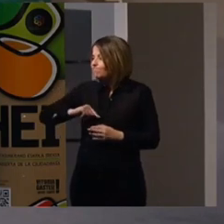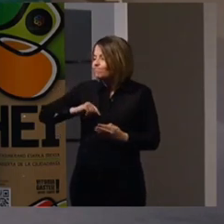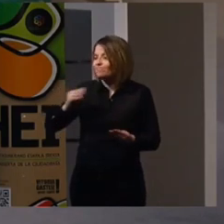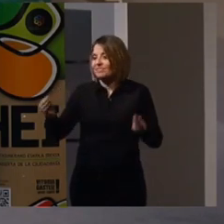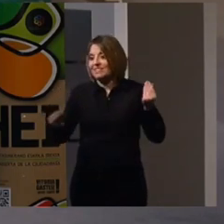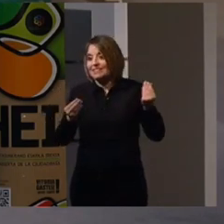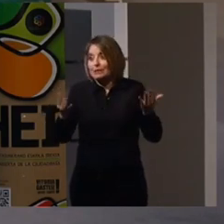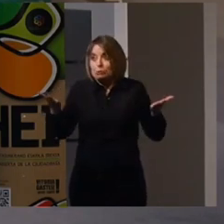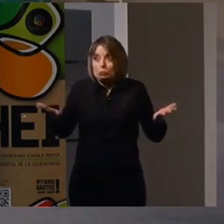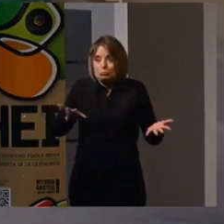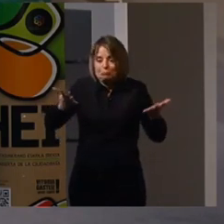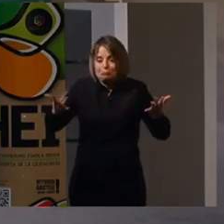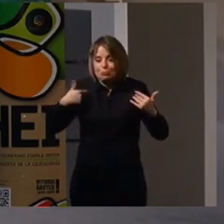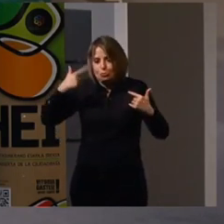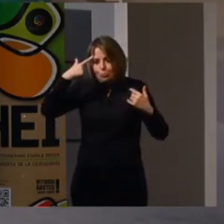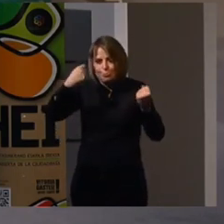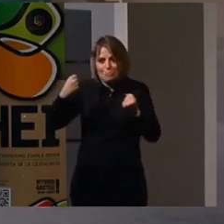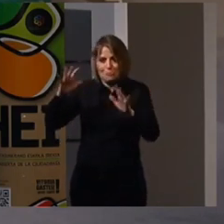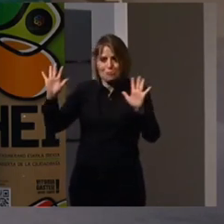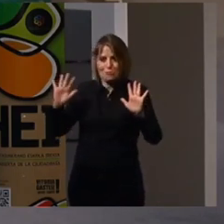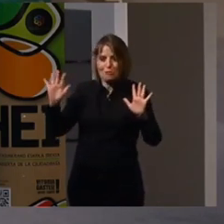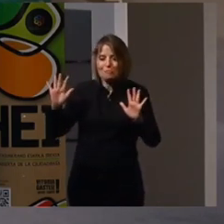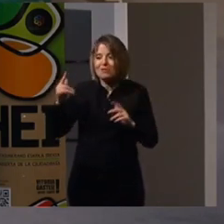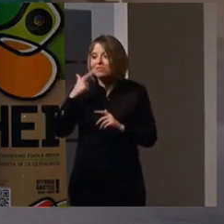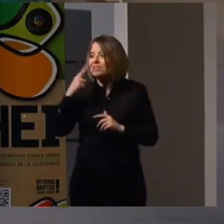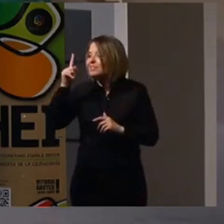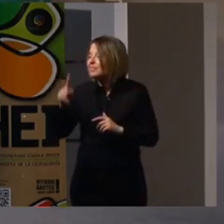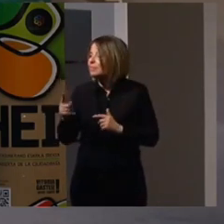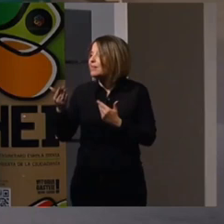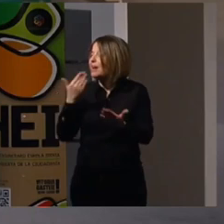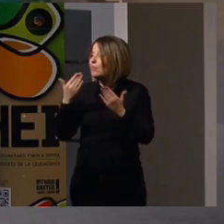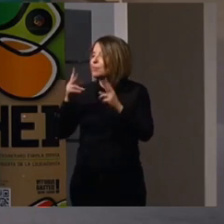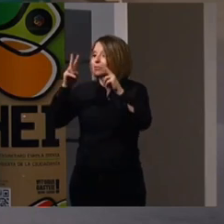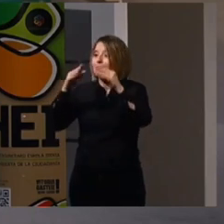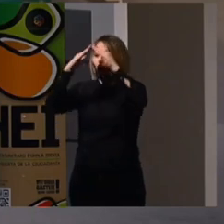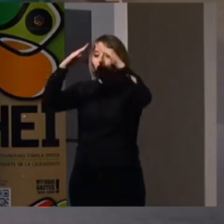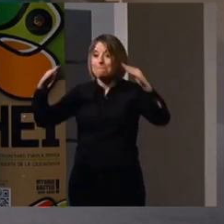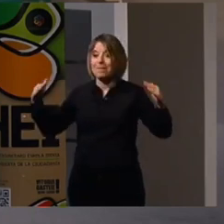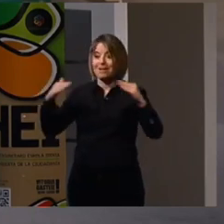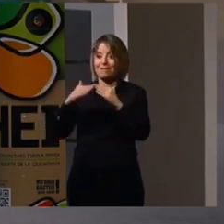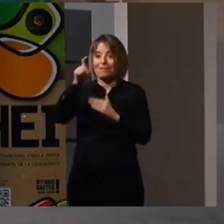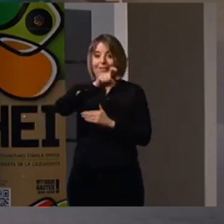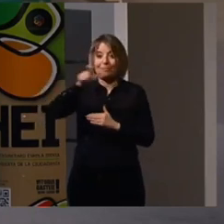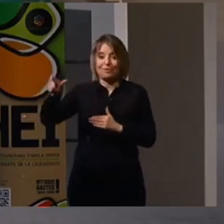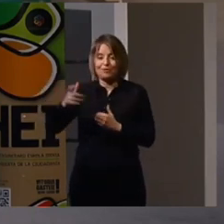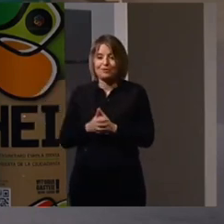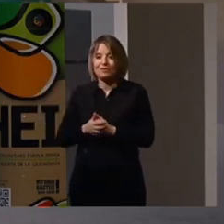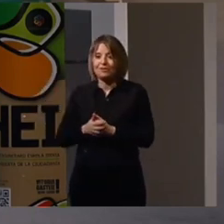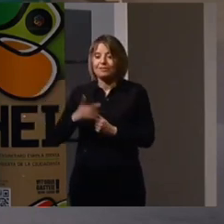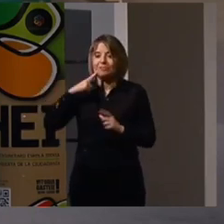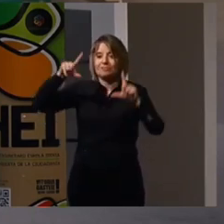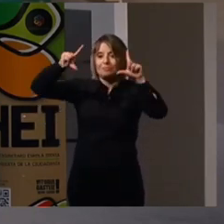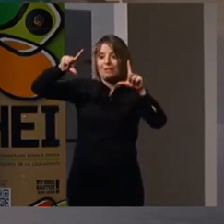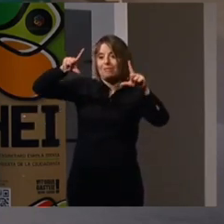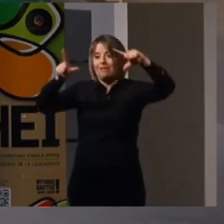sensación, sin ser yo experta en nada, que se habla también como poco de la pirámide poblacional, en el sentido de que está